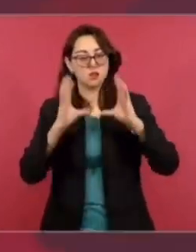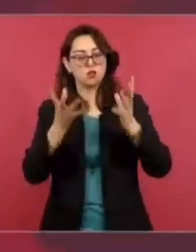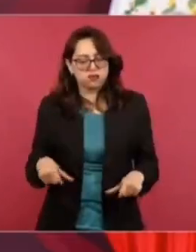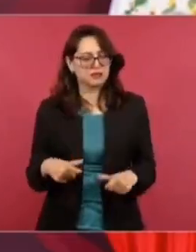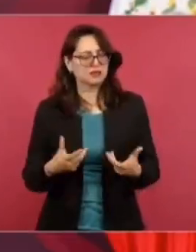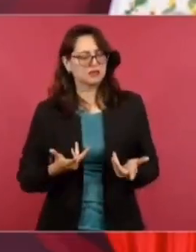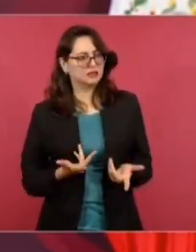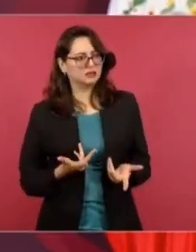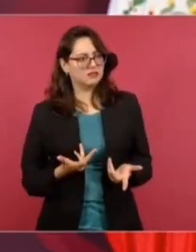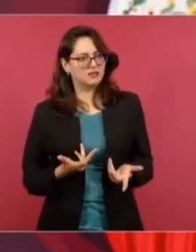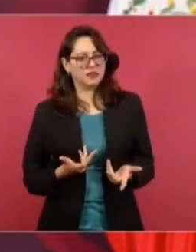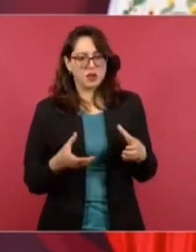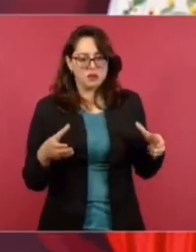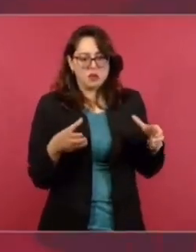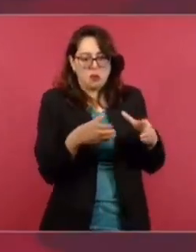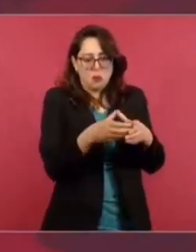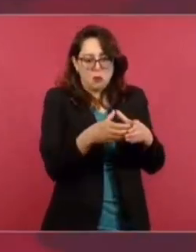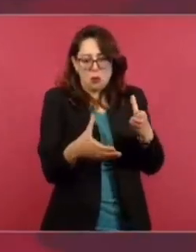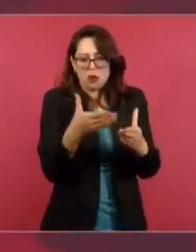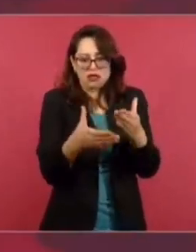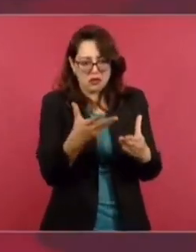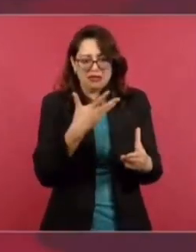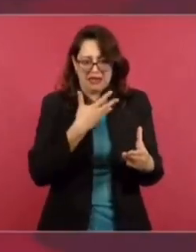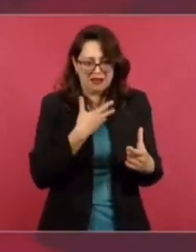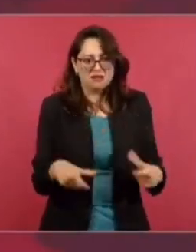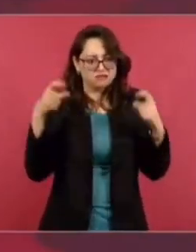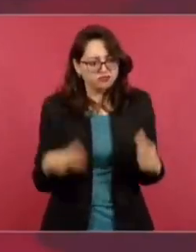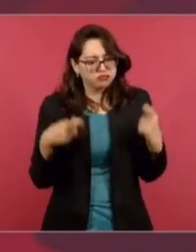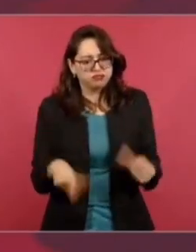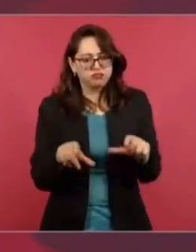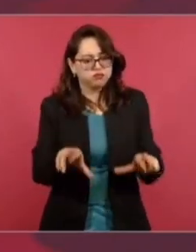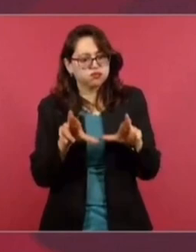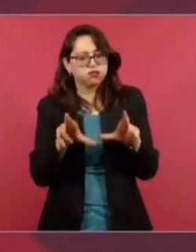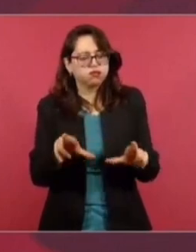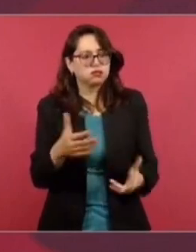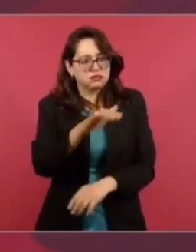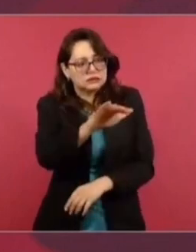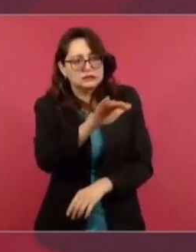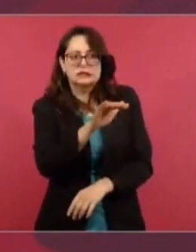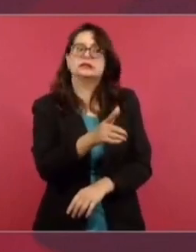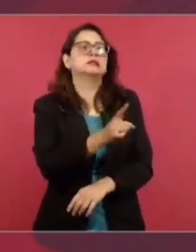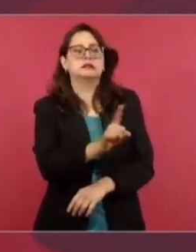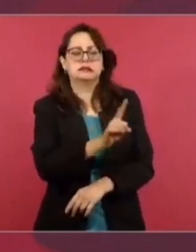del mundo. ¿Y por qué no se habla con ellos? Para que contribuyan